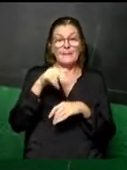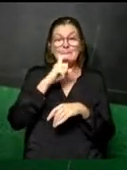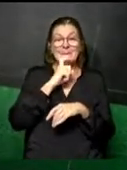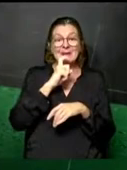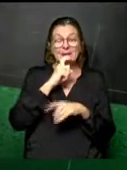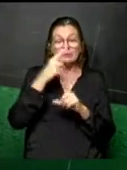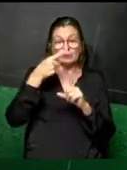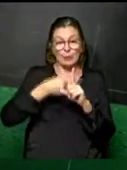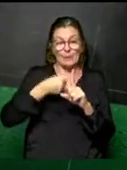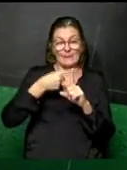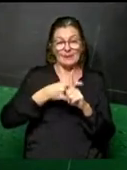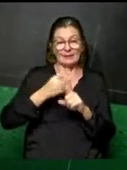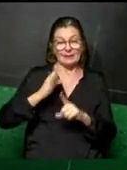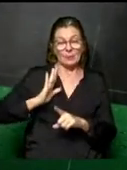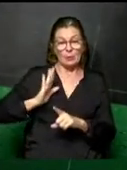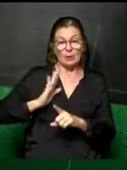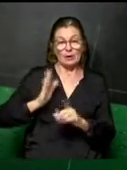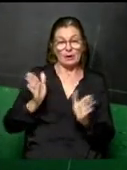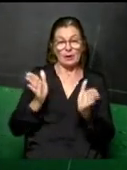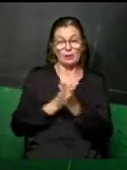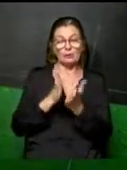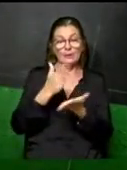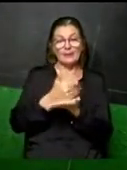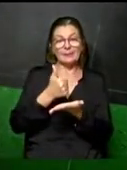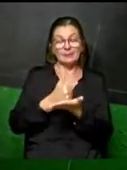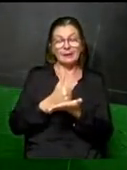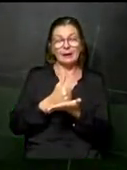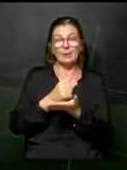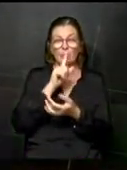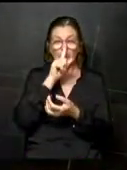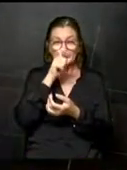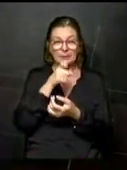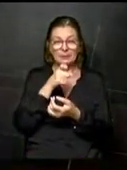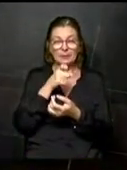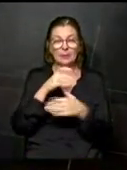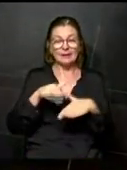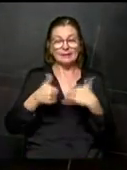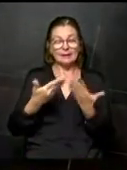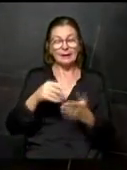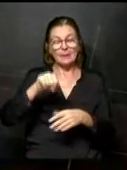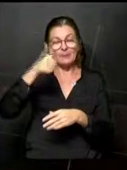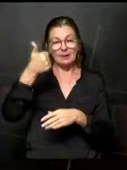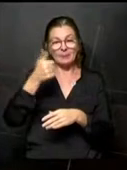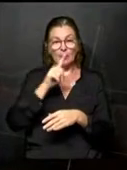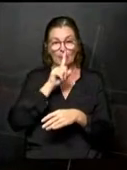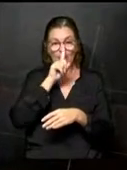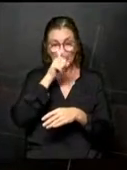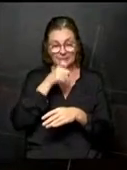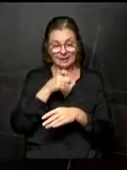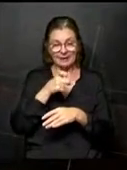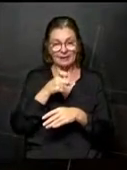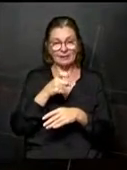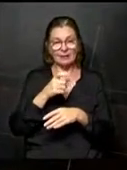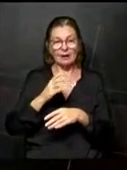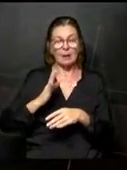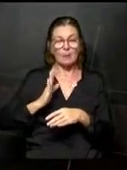mes de la mujer, la Junta Departamental de Montevideo va a entregar el premio Montevideanas a la señora Belela Herrera por